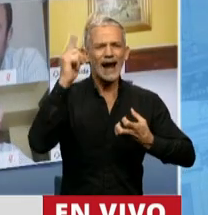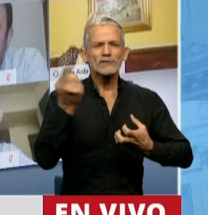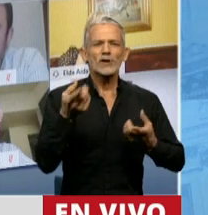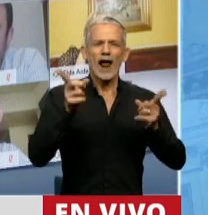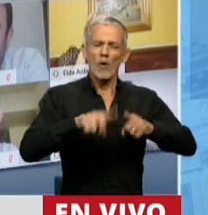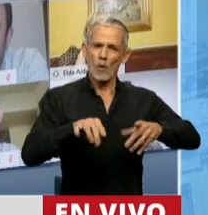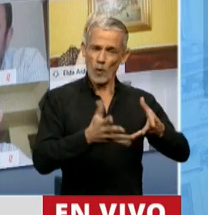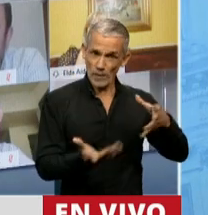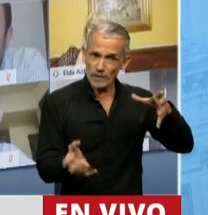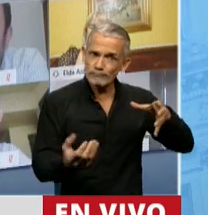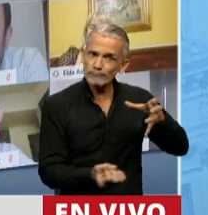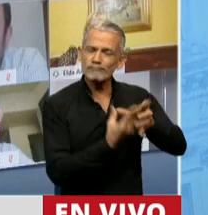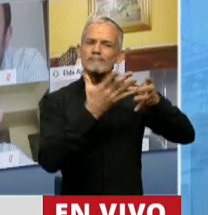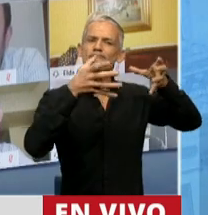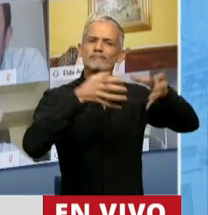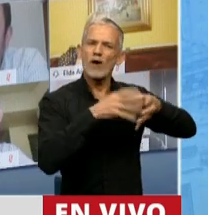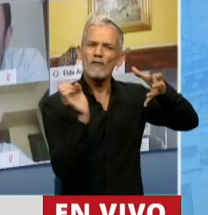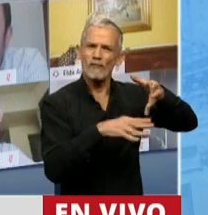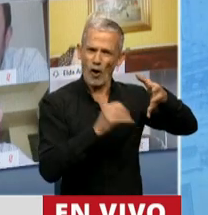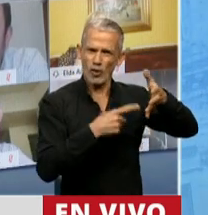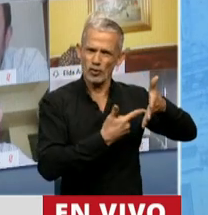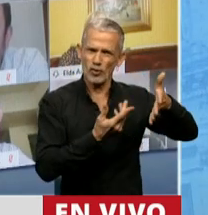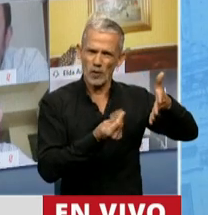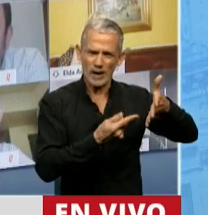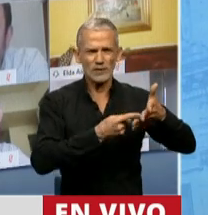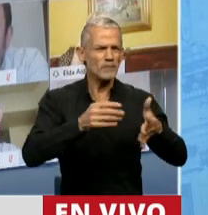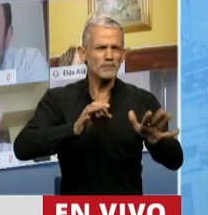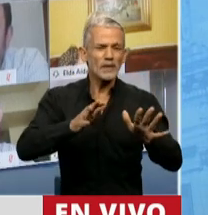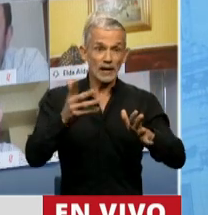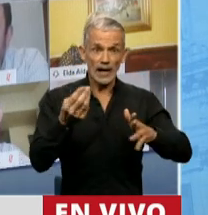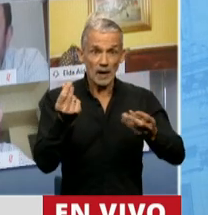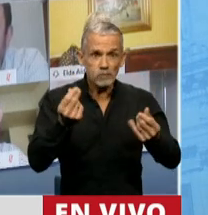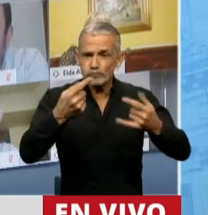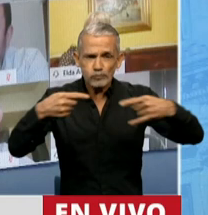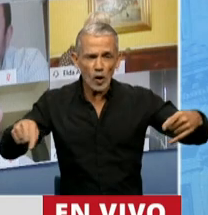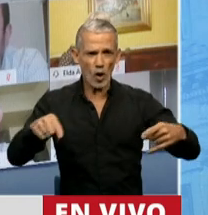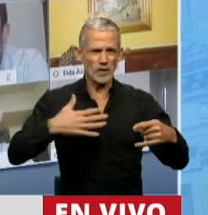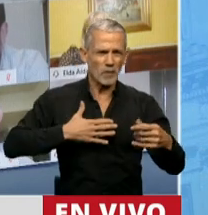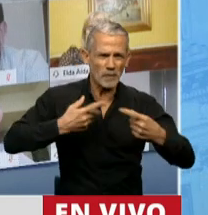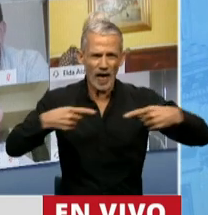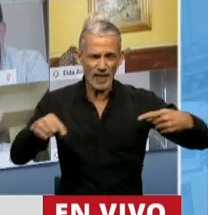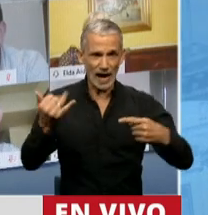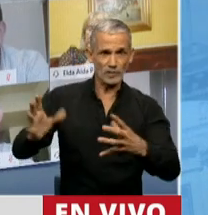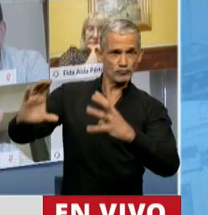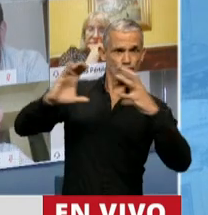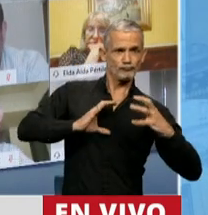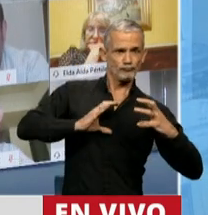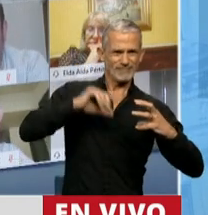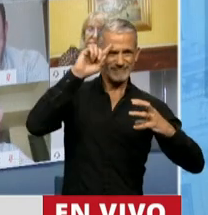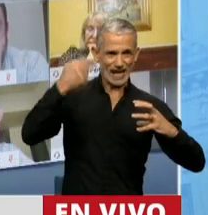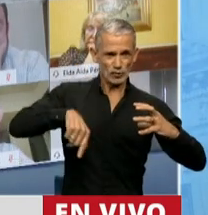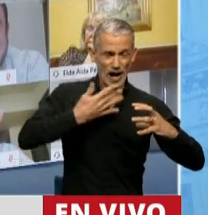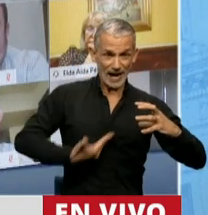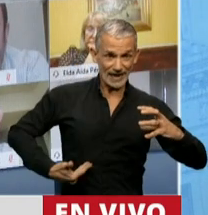produce ese hecho, entre los activos que recibe el Estado Nacional